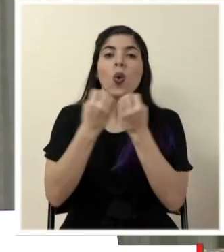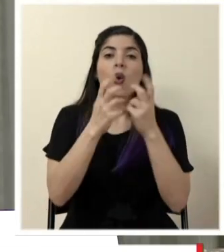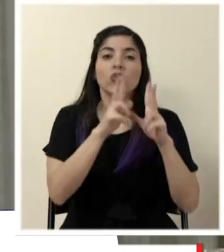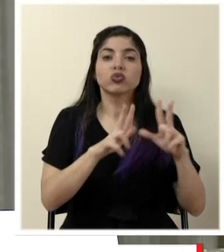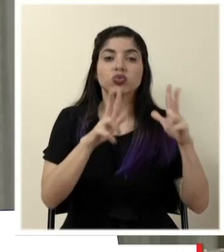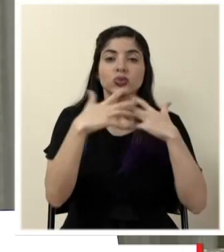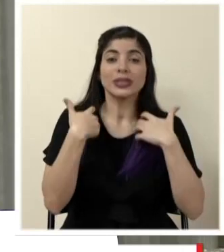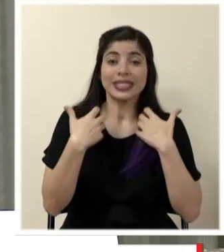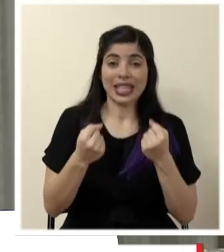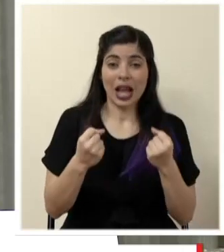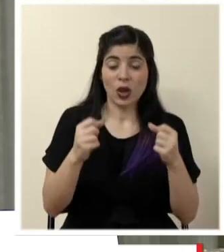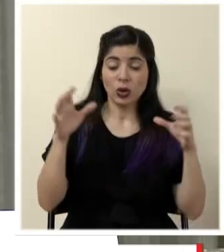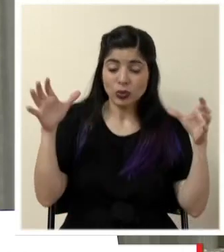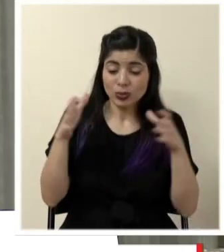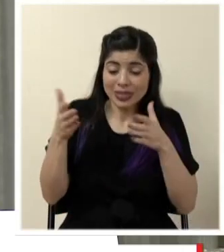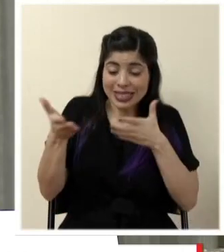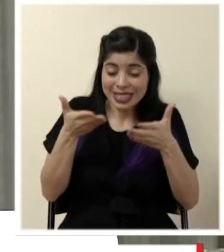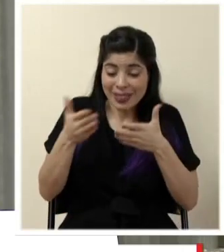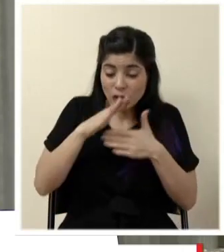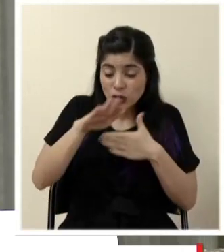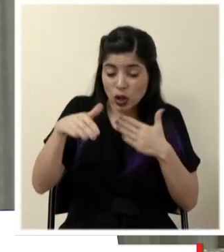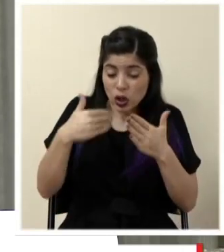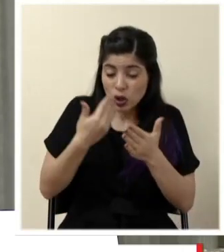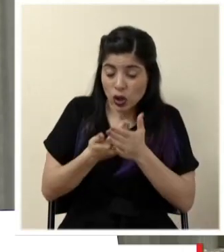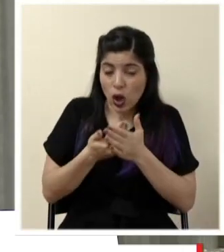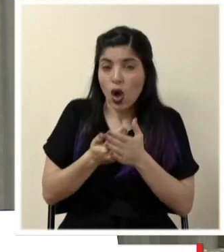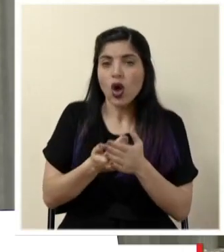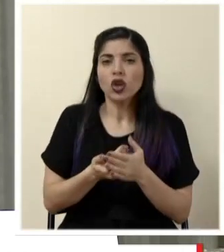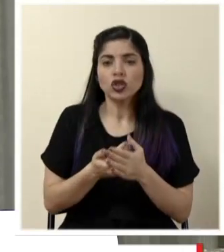la Salud. Los servicios de todos ellos están a disposición